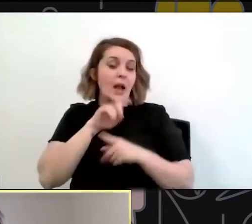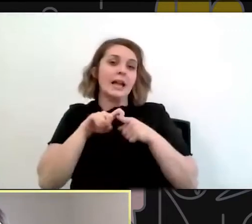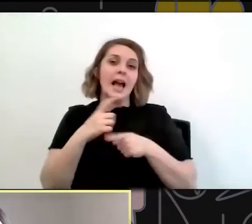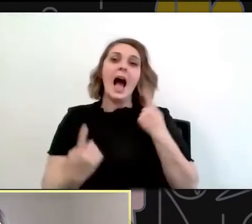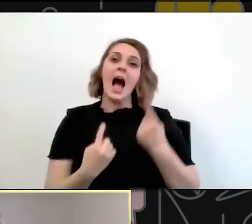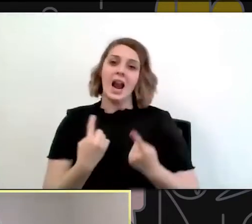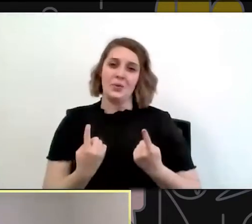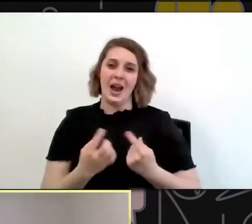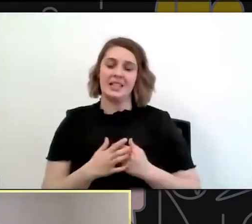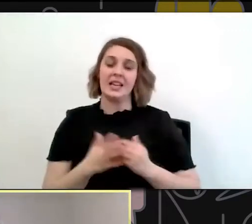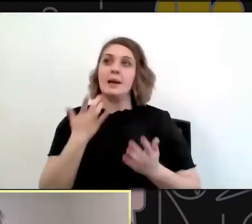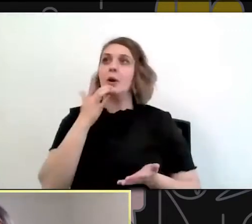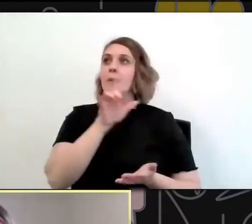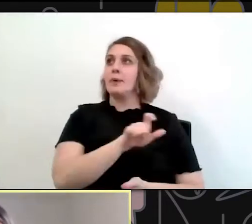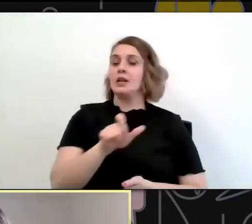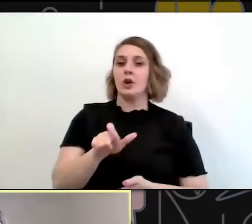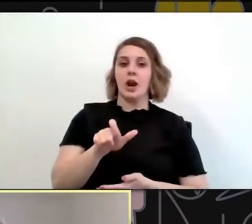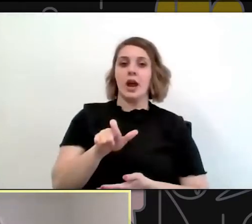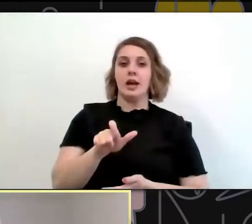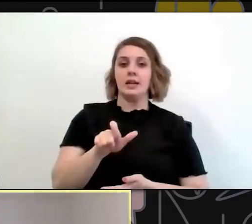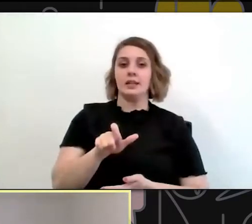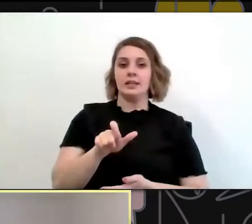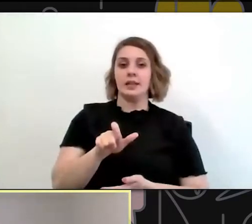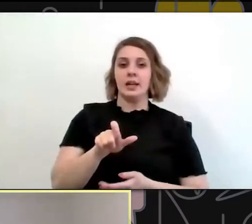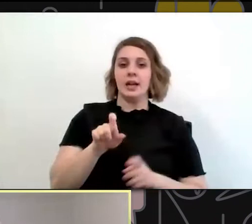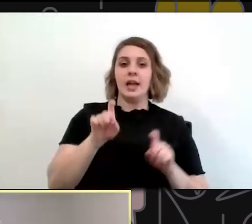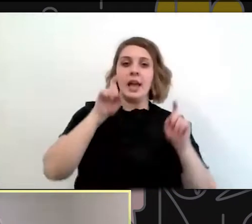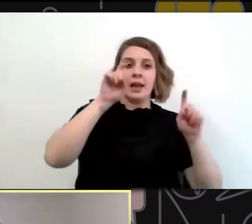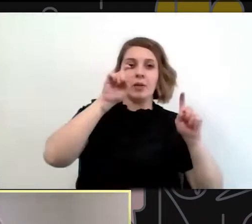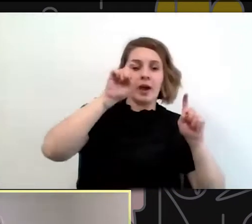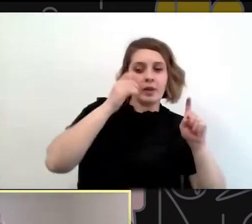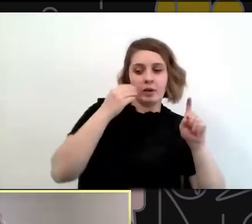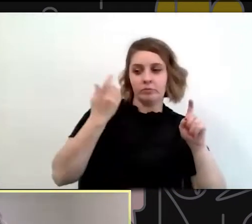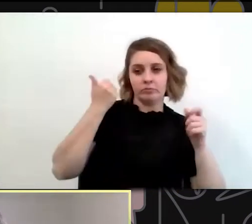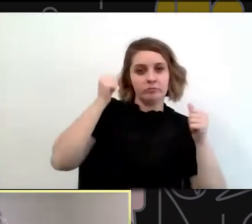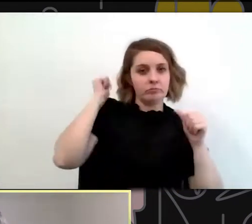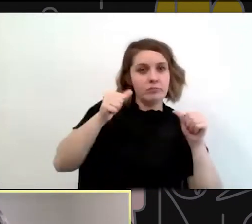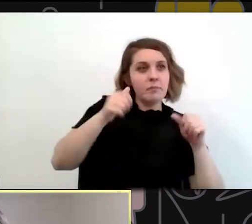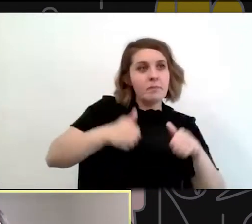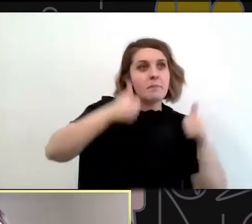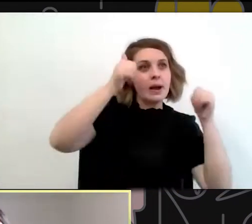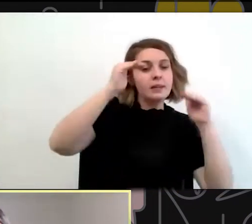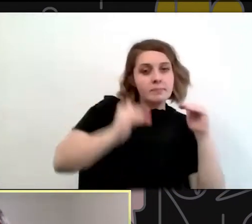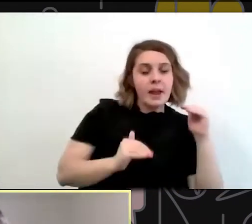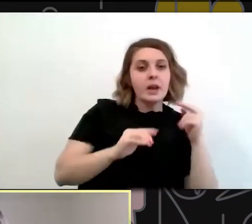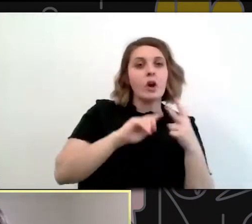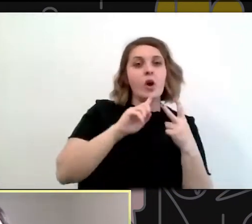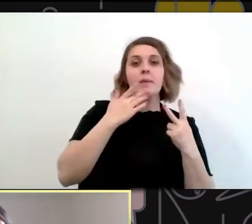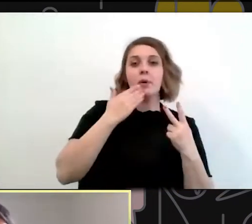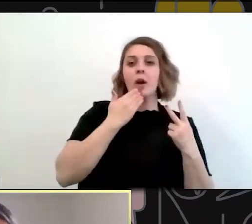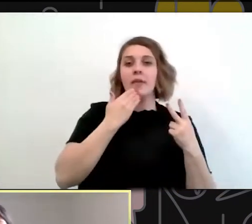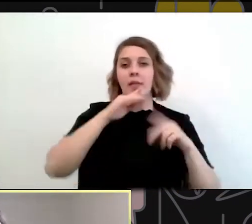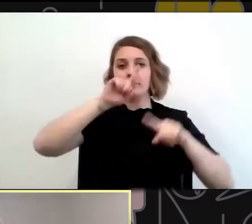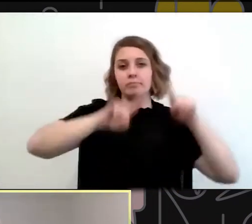en gente que incluyen gente que tenga más educación y menos educación, intentan incluir a gente de distintas edades, ya